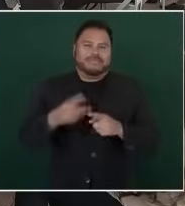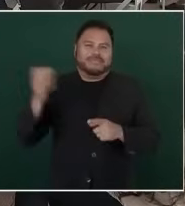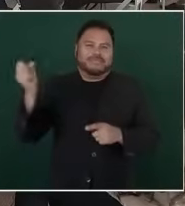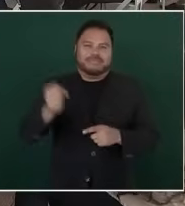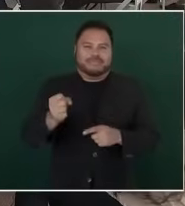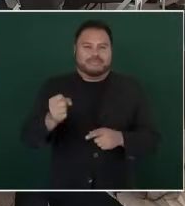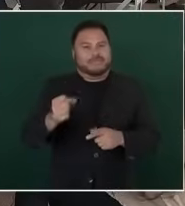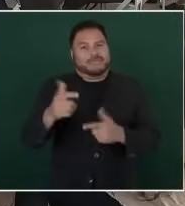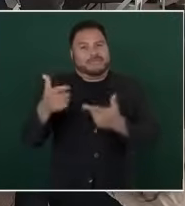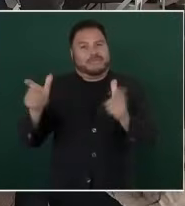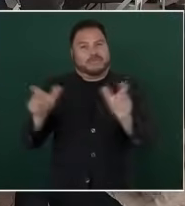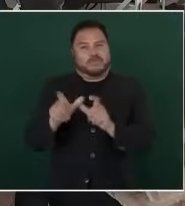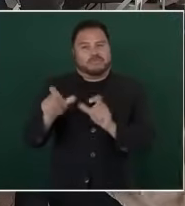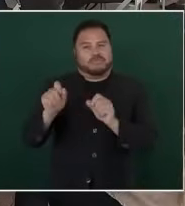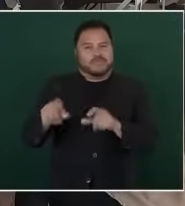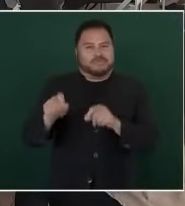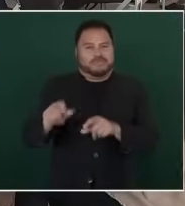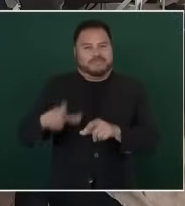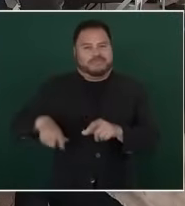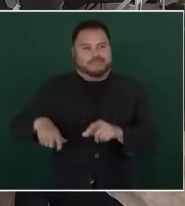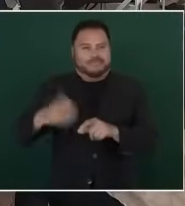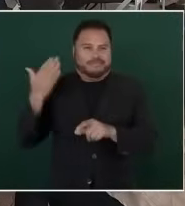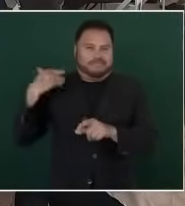el bloque conservador,